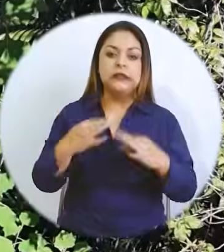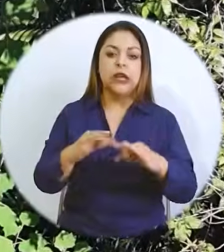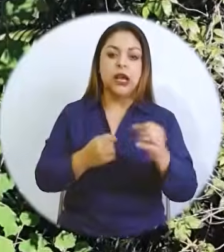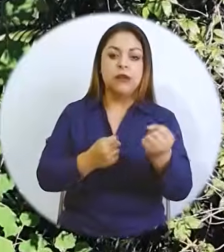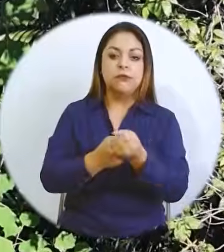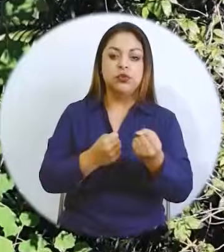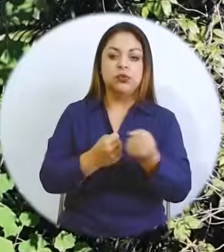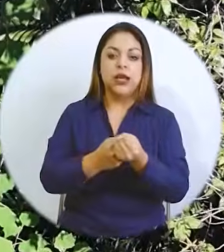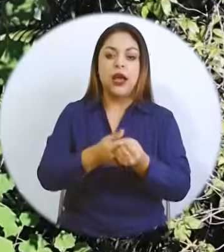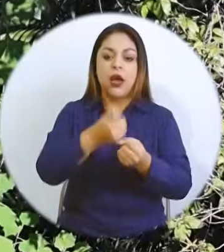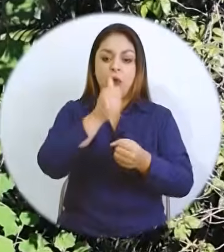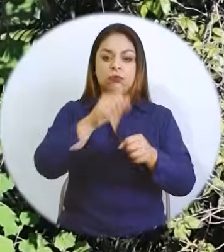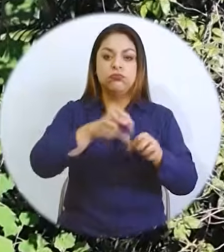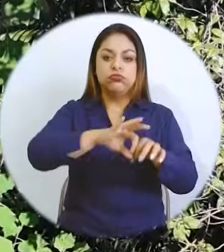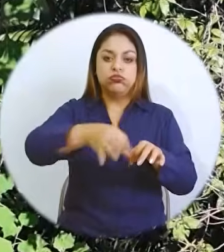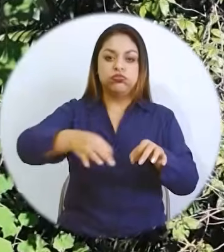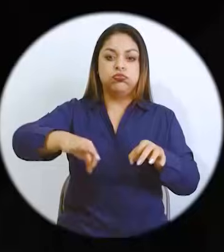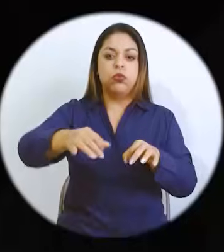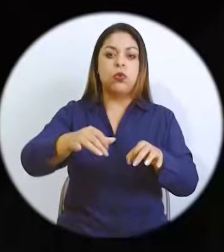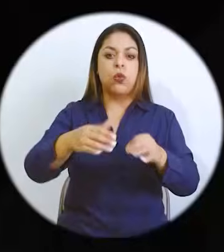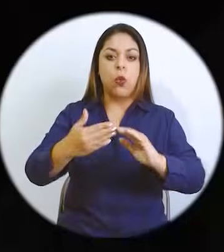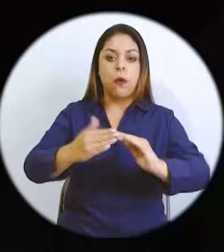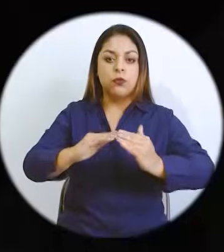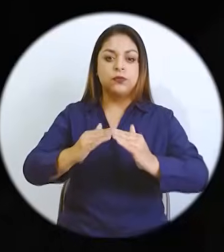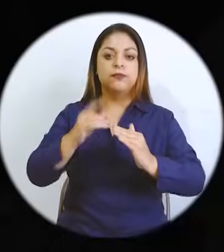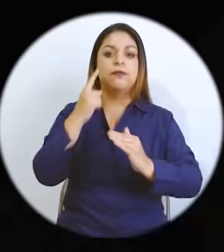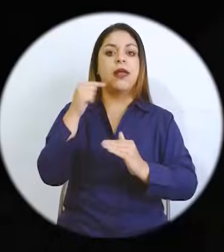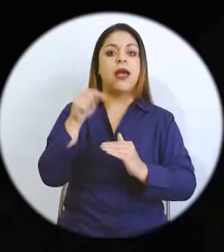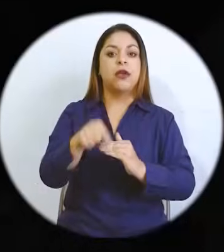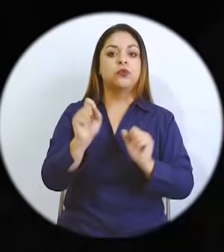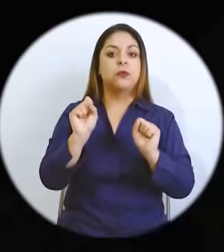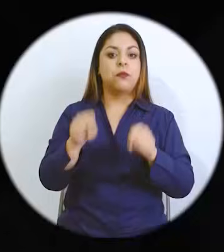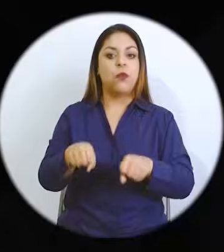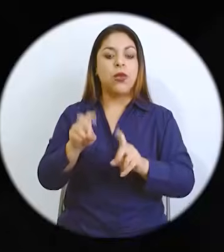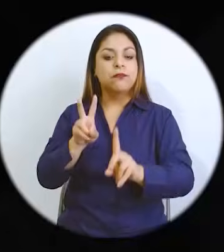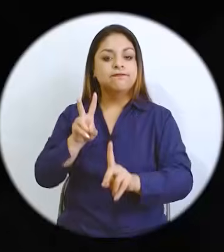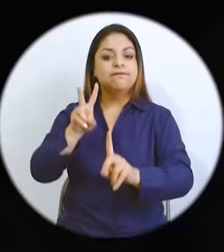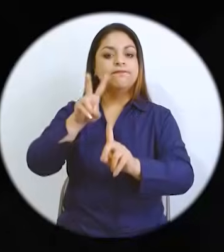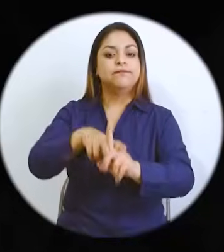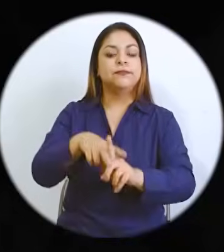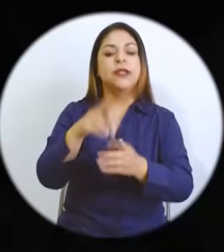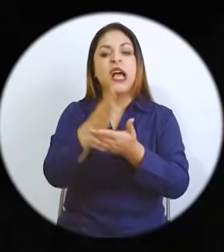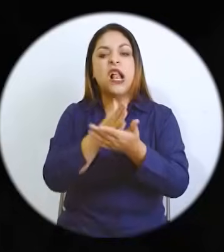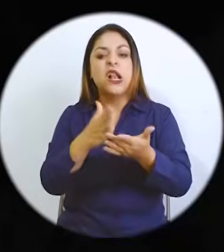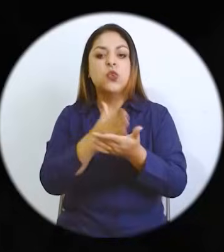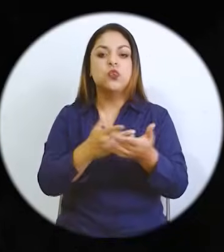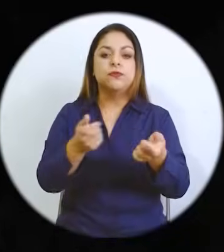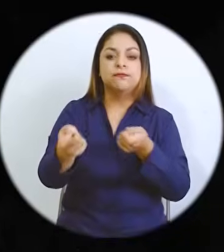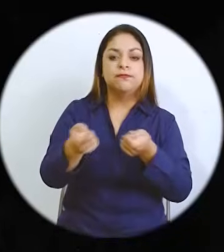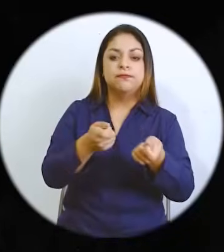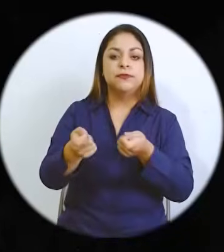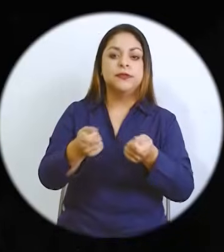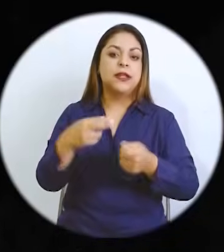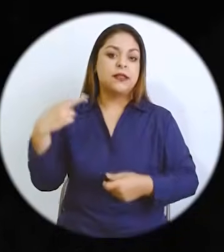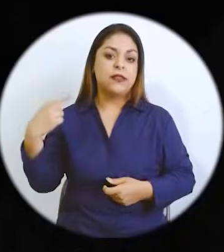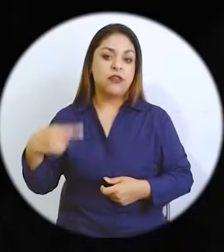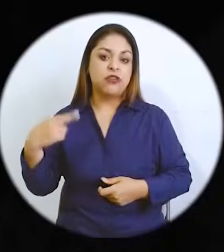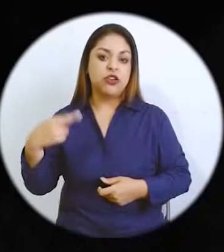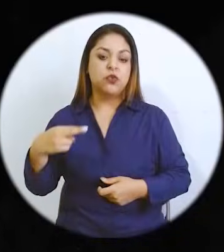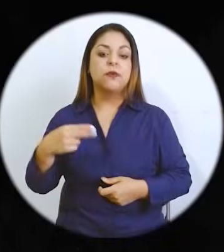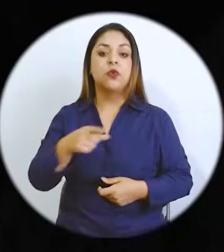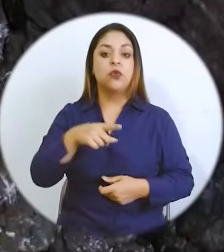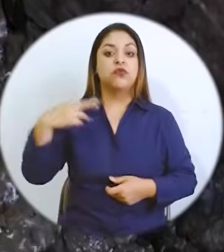acueductos comunales como una herramienta para que puedan poder implementar ciertos mecanismos de gestión de riesgo, pero una gestión de